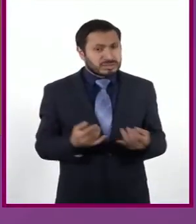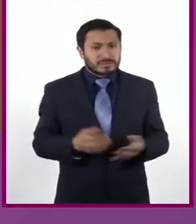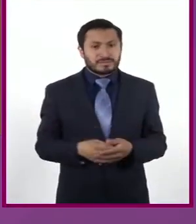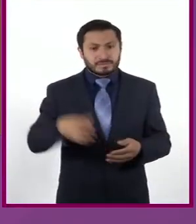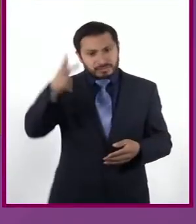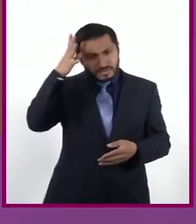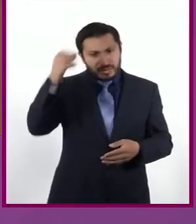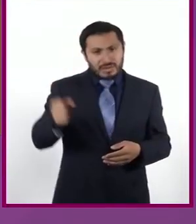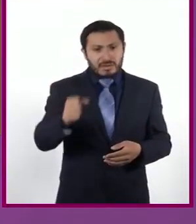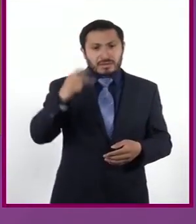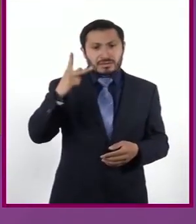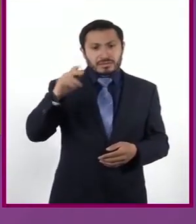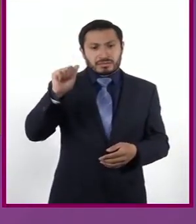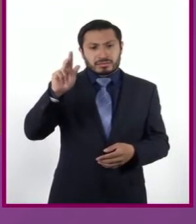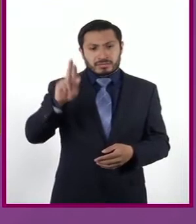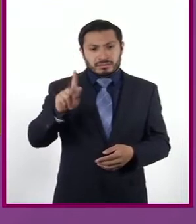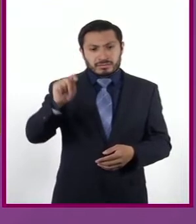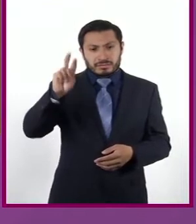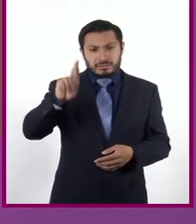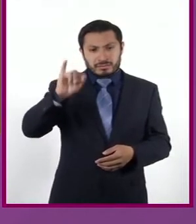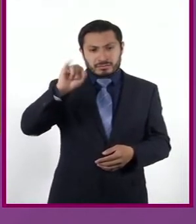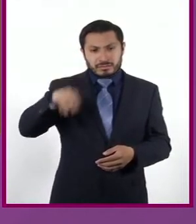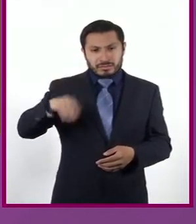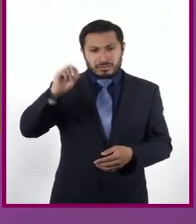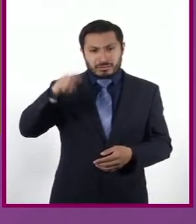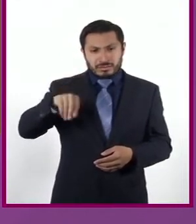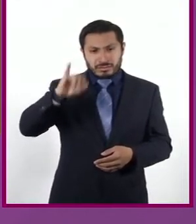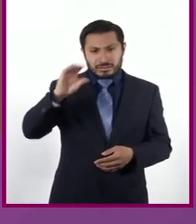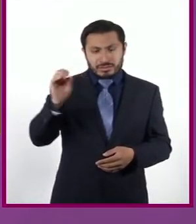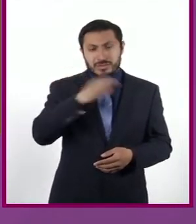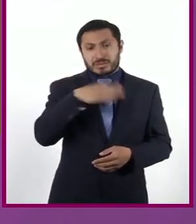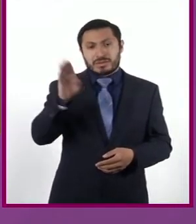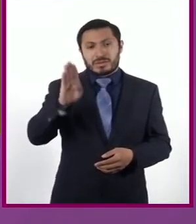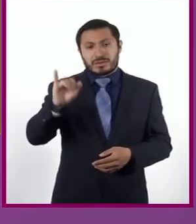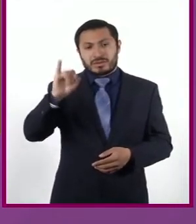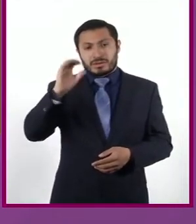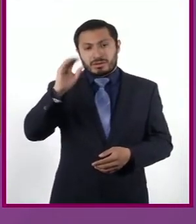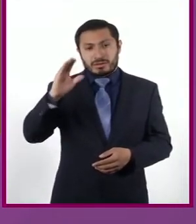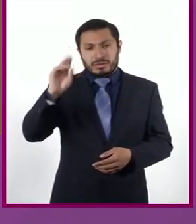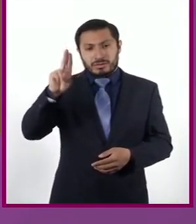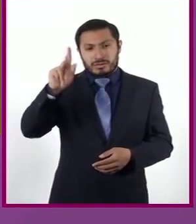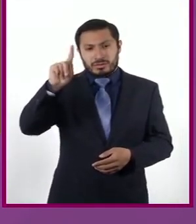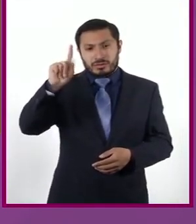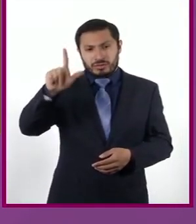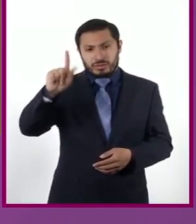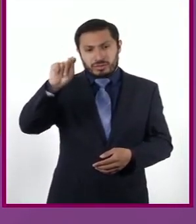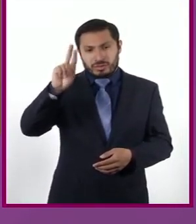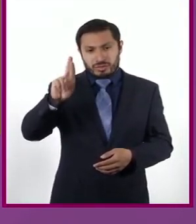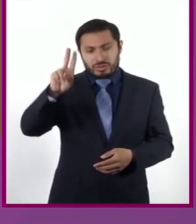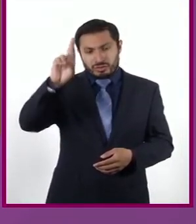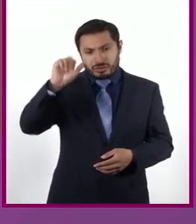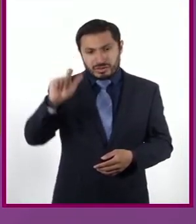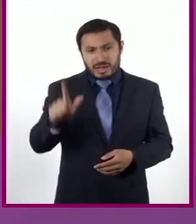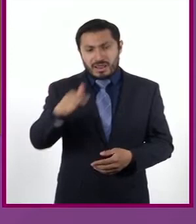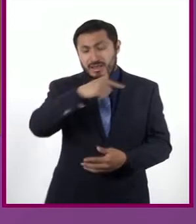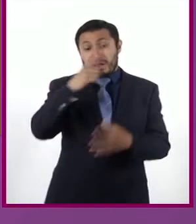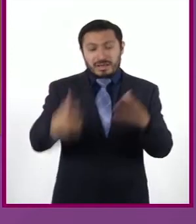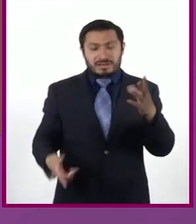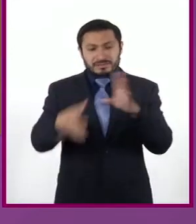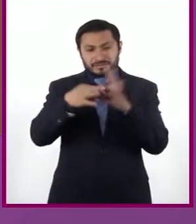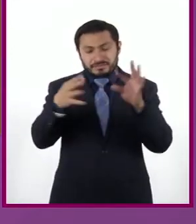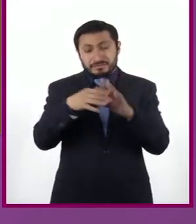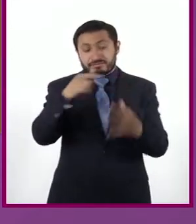de patrimonio biocultural explica la relación existente entre los saberes tradicionales para convivir de